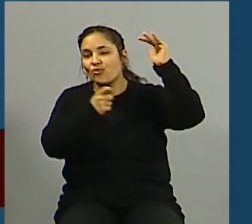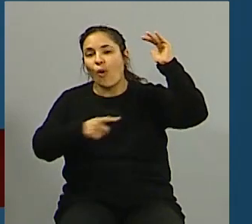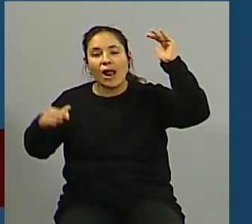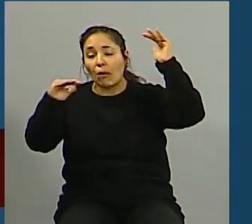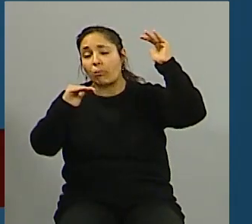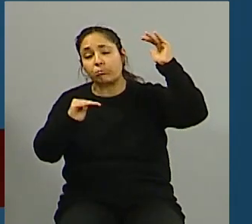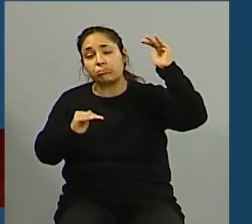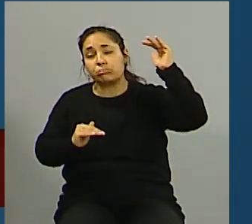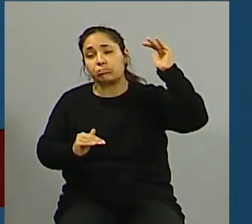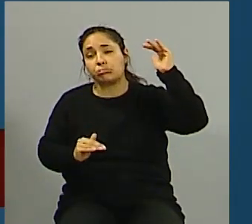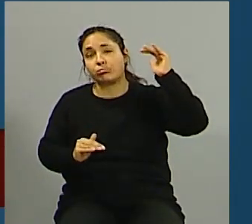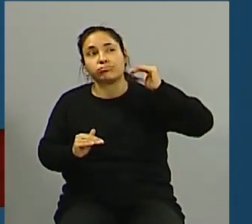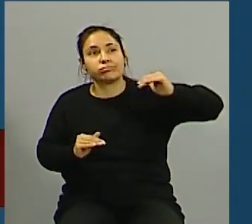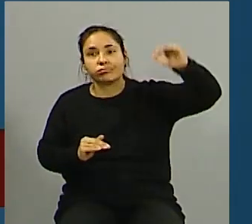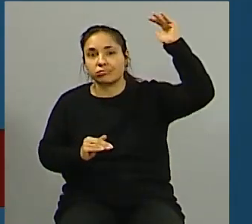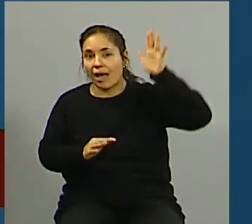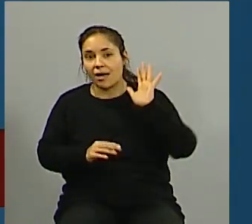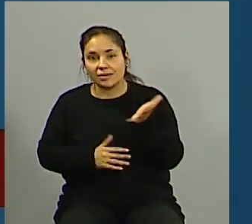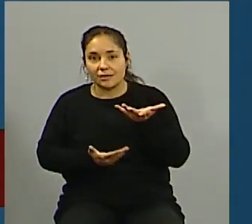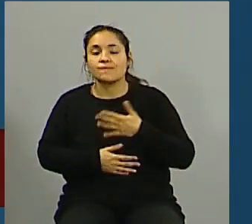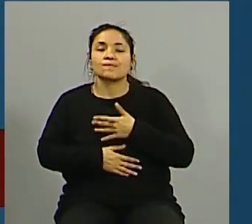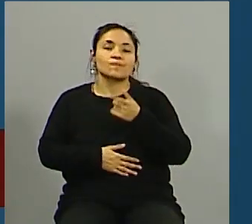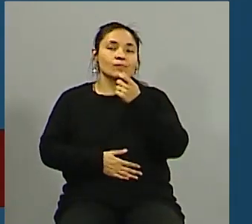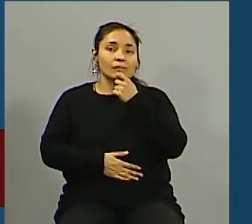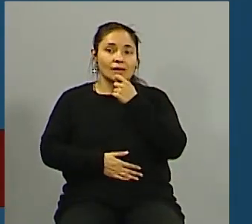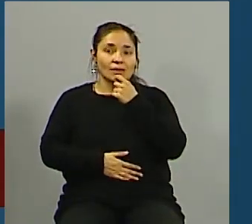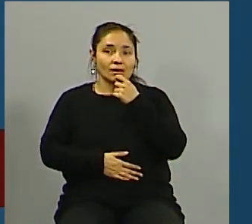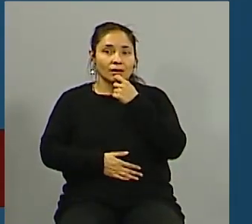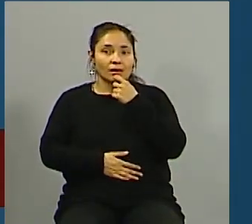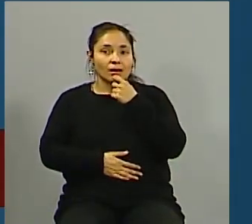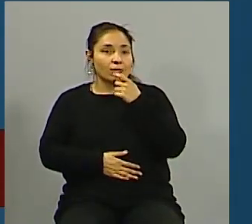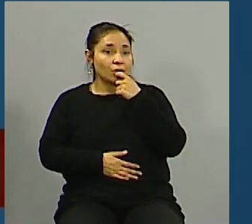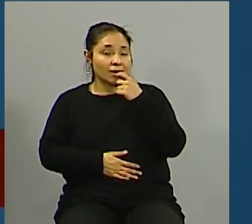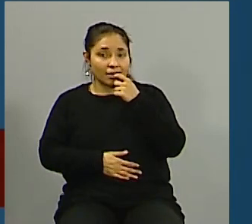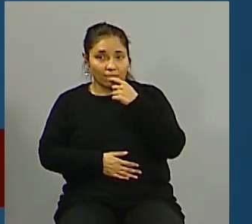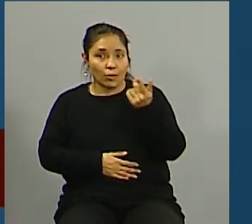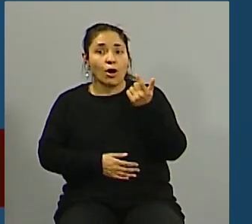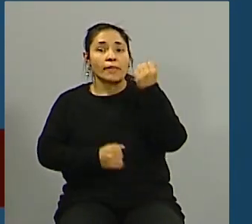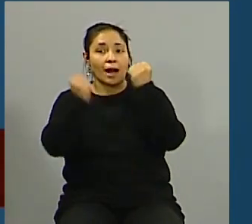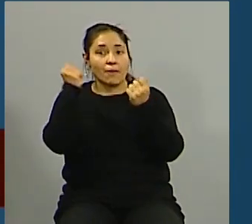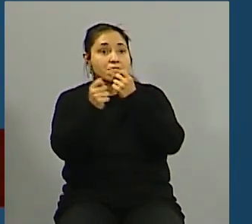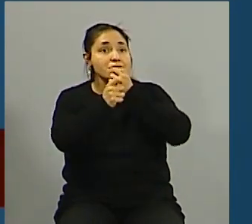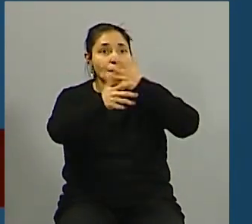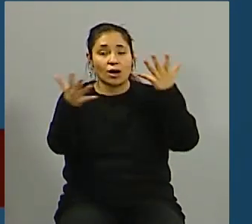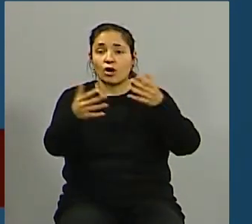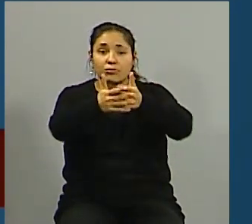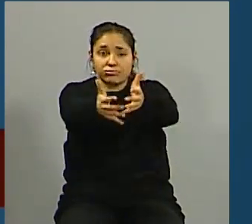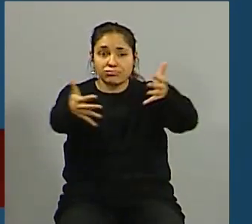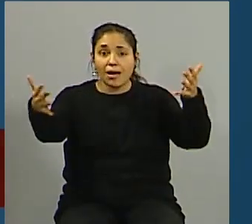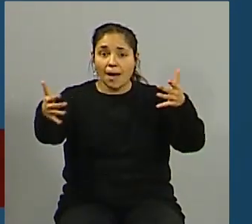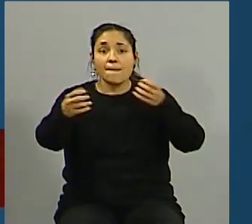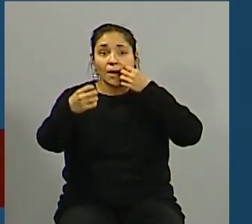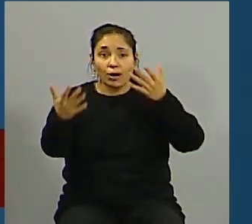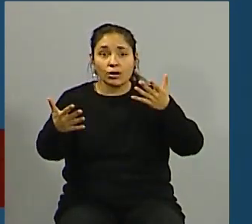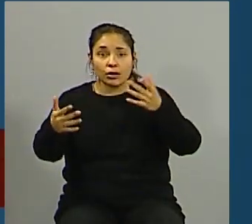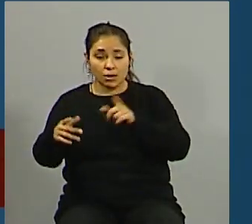¿cómo es posible que nos terminemos comiendo igual una porción cada vez más chica algunos? Y eso es porque otros se comen una porción